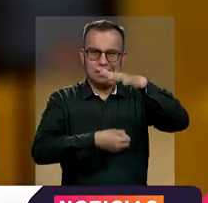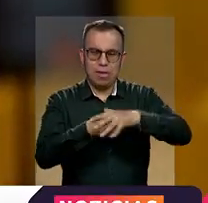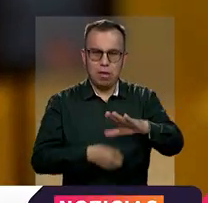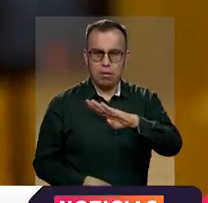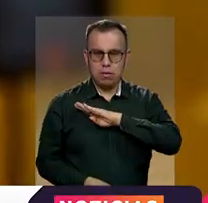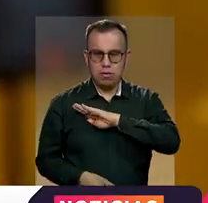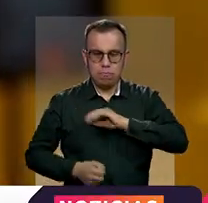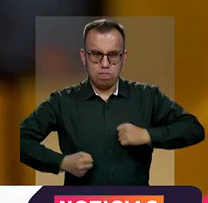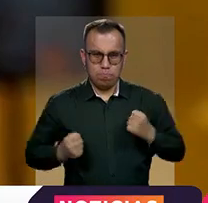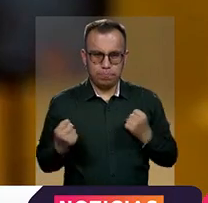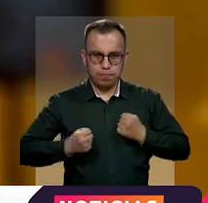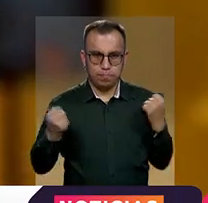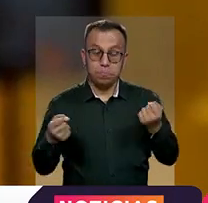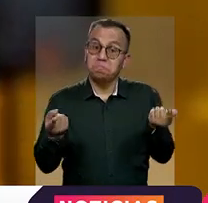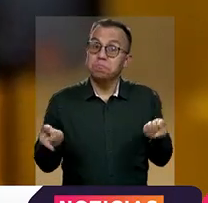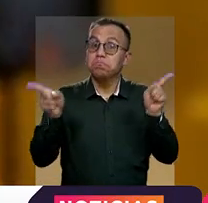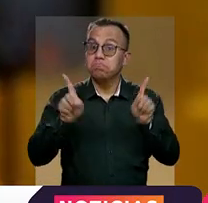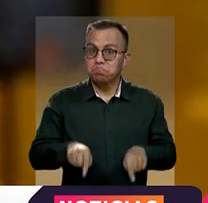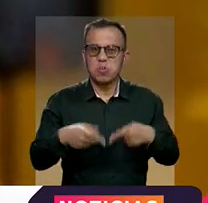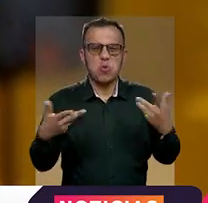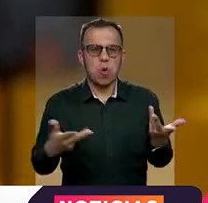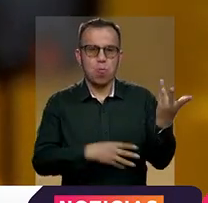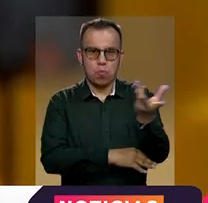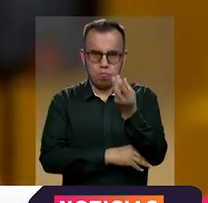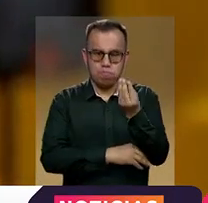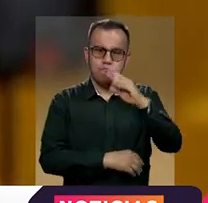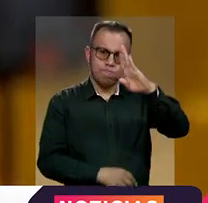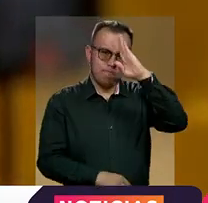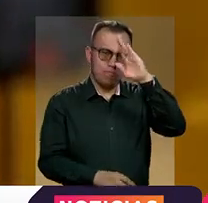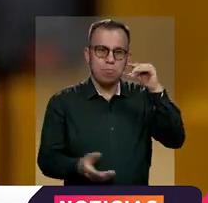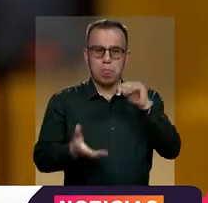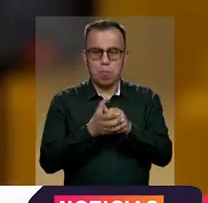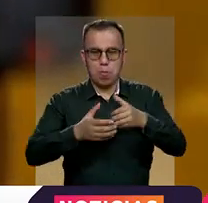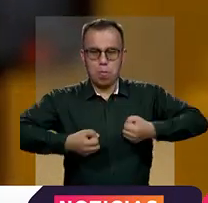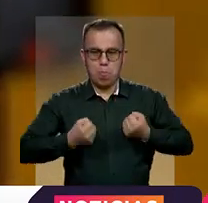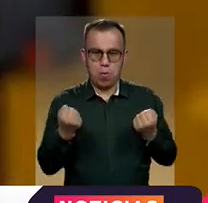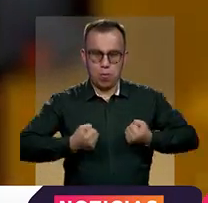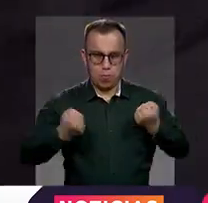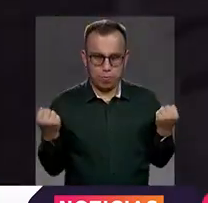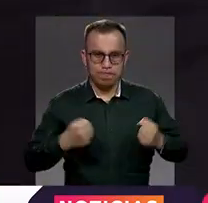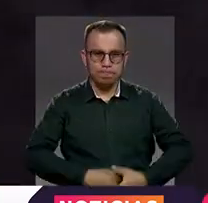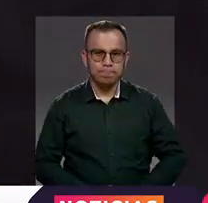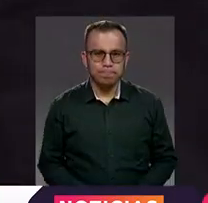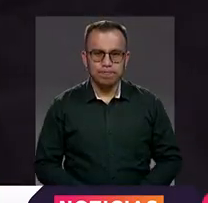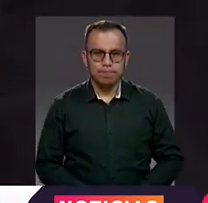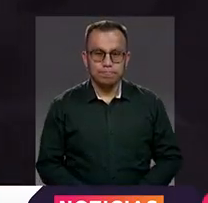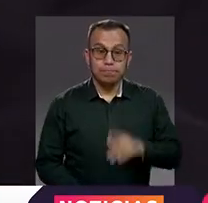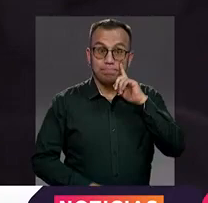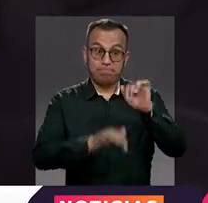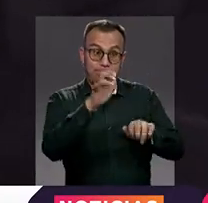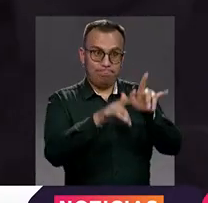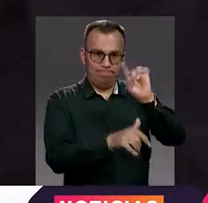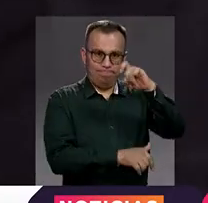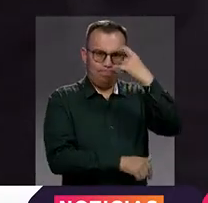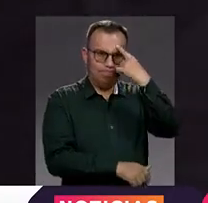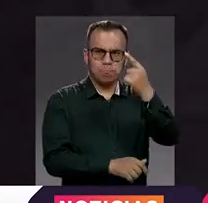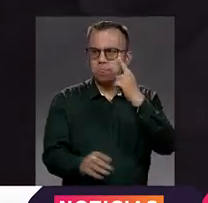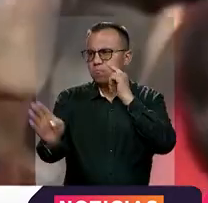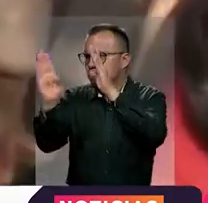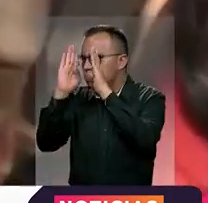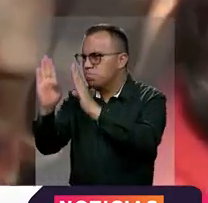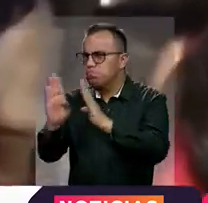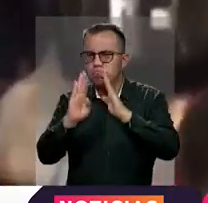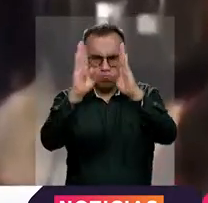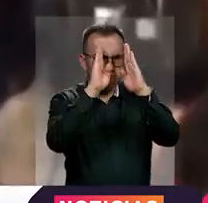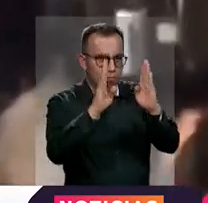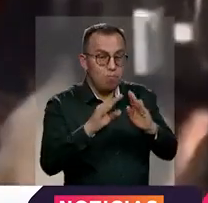Alcaldía Mayor de Bogotá, así como el comandante de la Policía Metropolitana de Bogotá, el general Oscar Gómez Heredia. El secretario de Gobierno escuchó a los ciudadanos